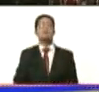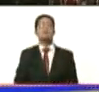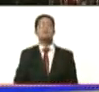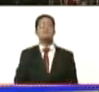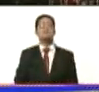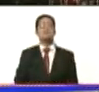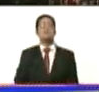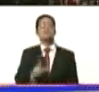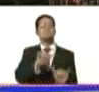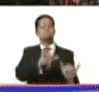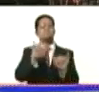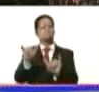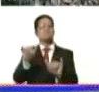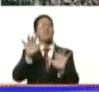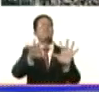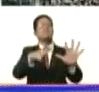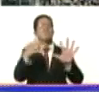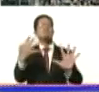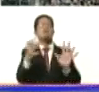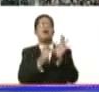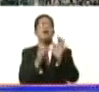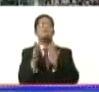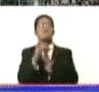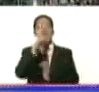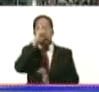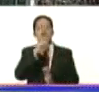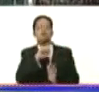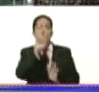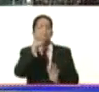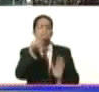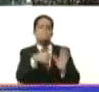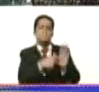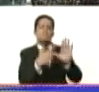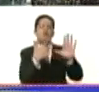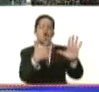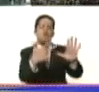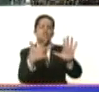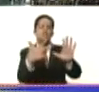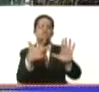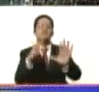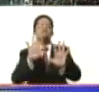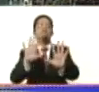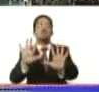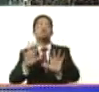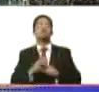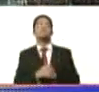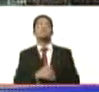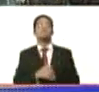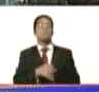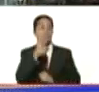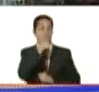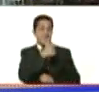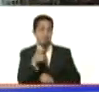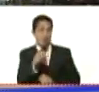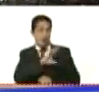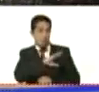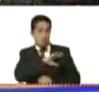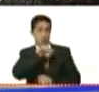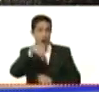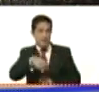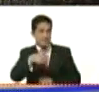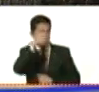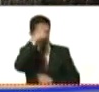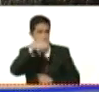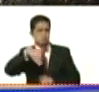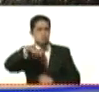Aquel 19 de abril de 1810, en que el pueblo de Caracas, los milicianos de Caracas, el pueblo